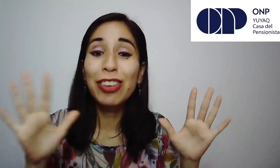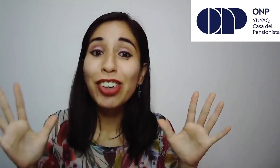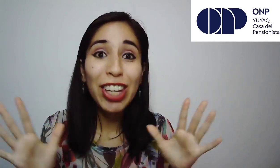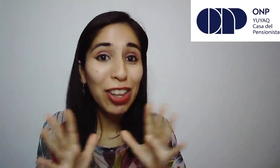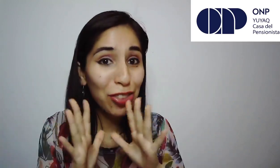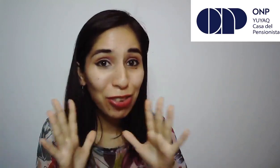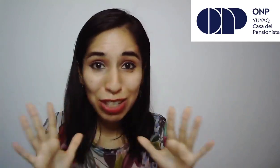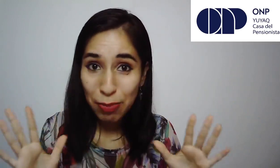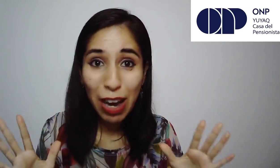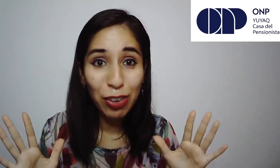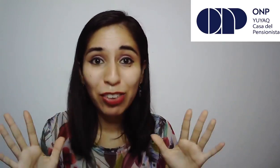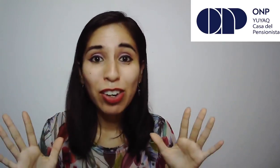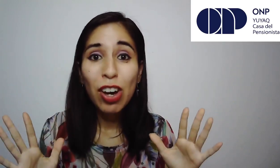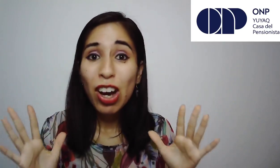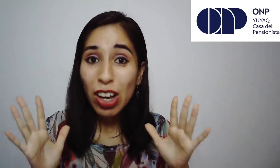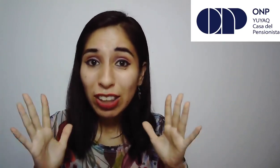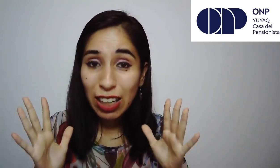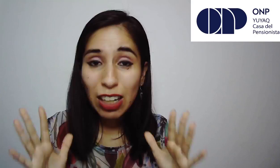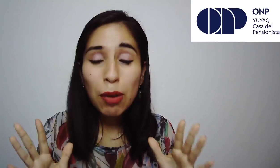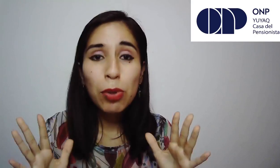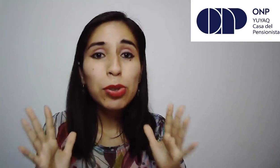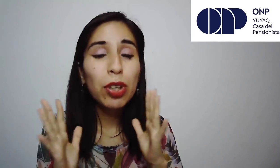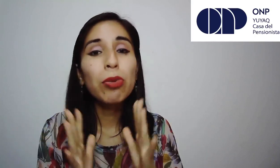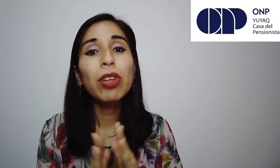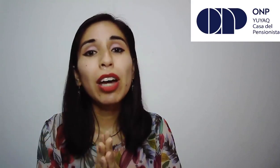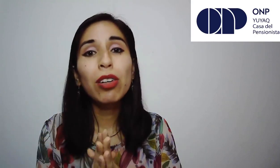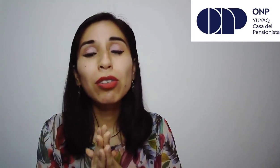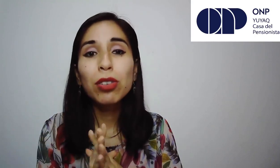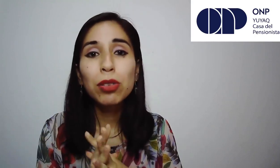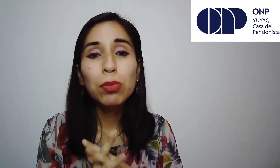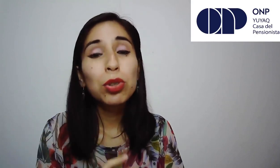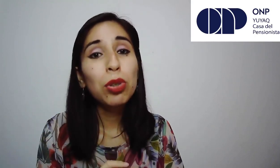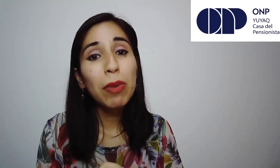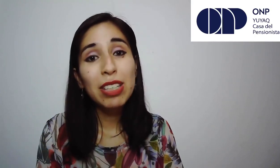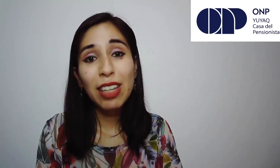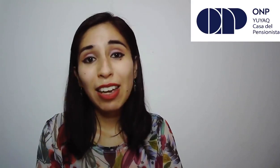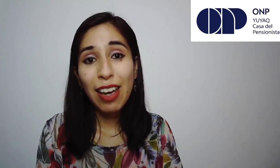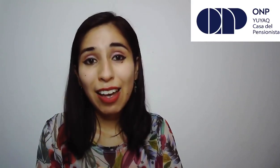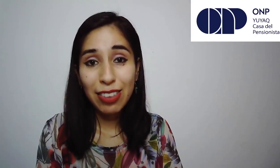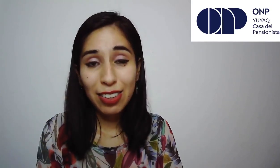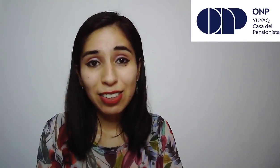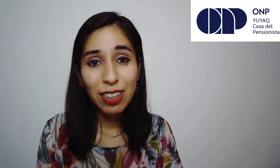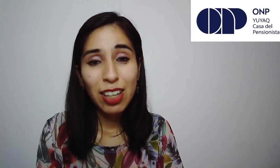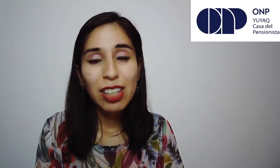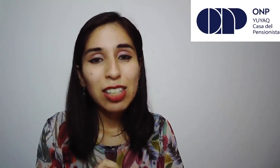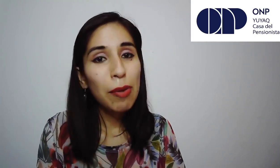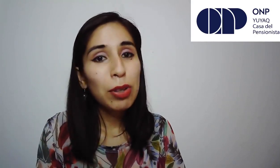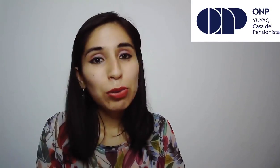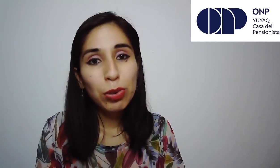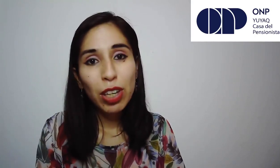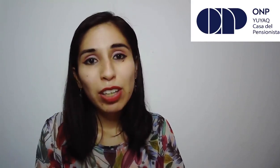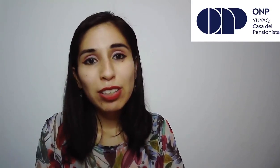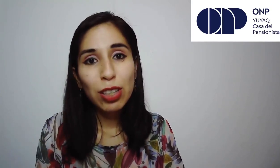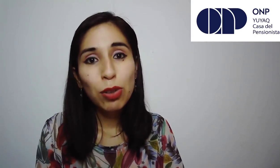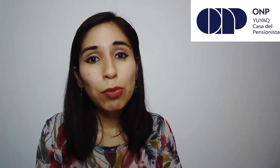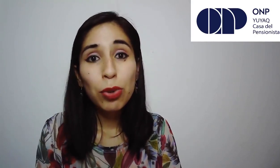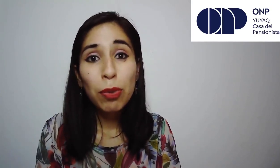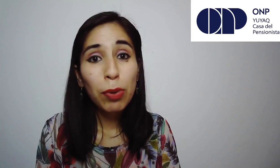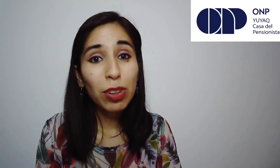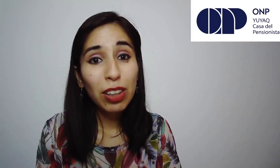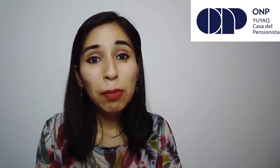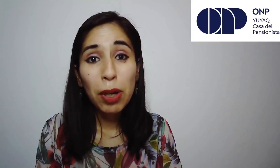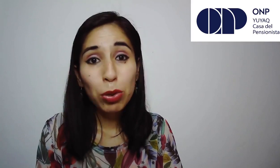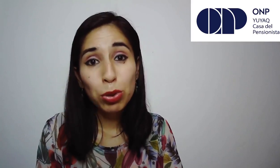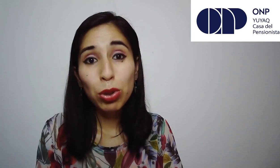paranoia no es malo tenemos que cuidarnos mucho más que antes saben ustedes que son